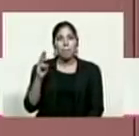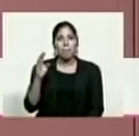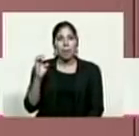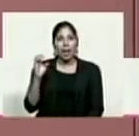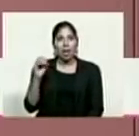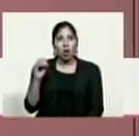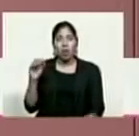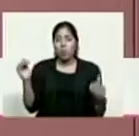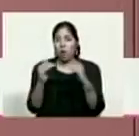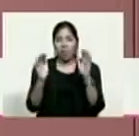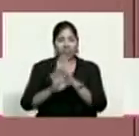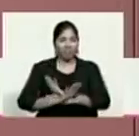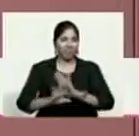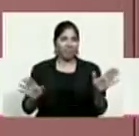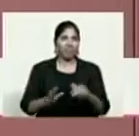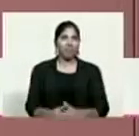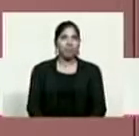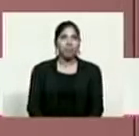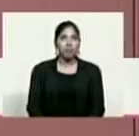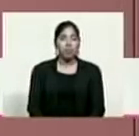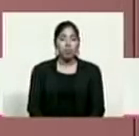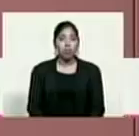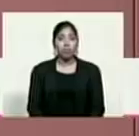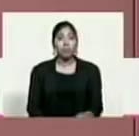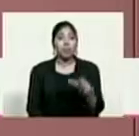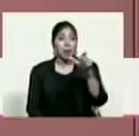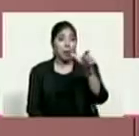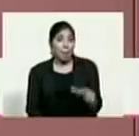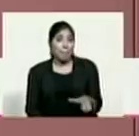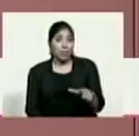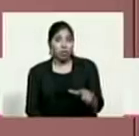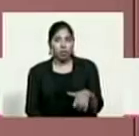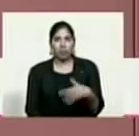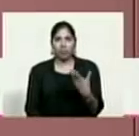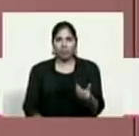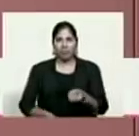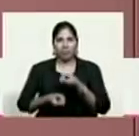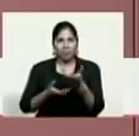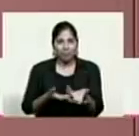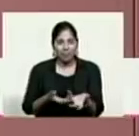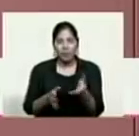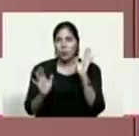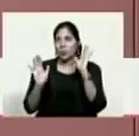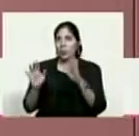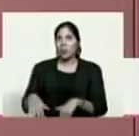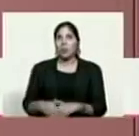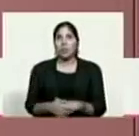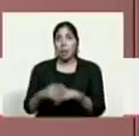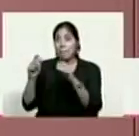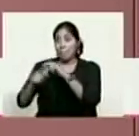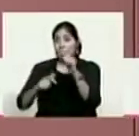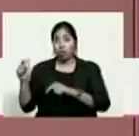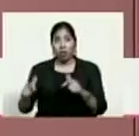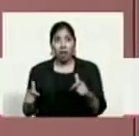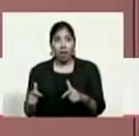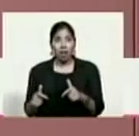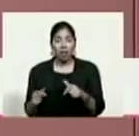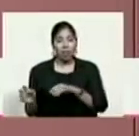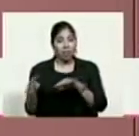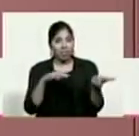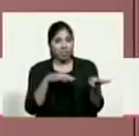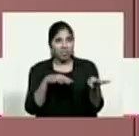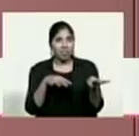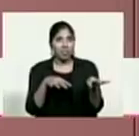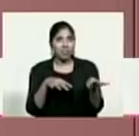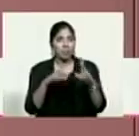Escogieron a una persona que es capaz de decir esto para que vengan sus propios seguidores, un